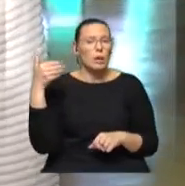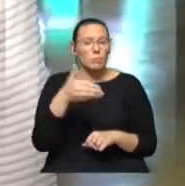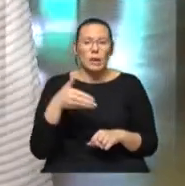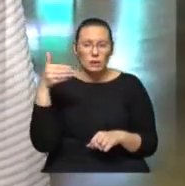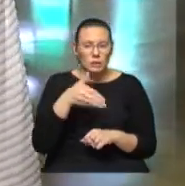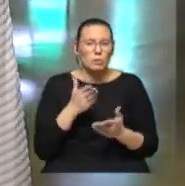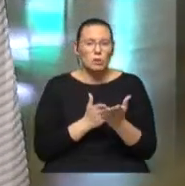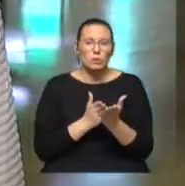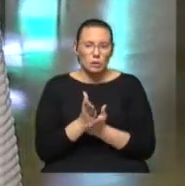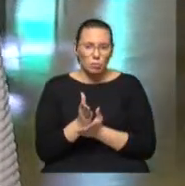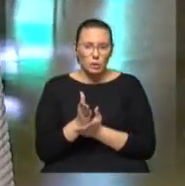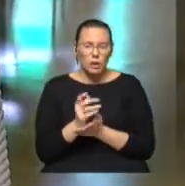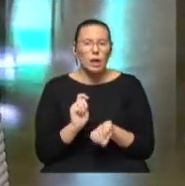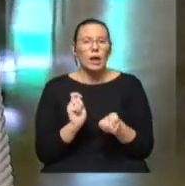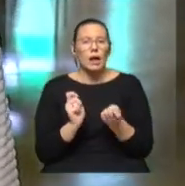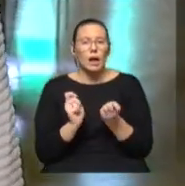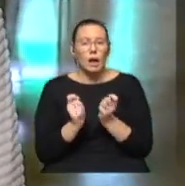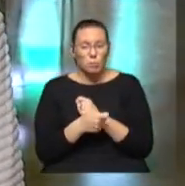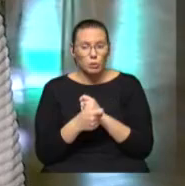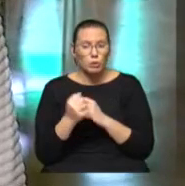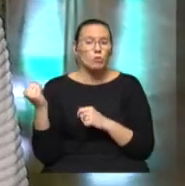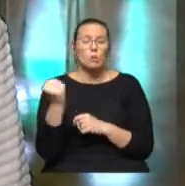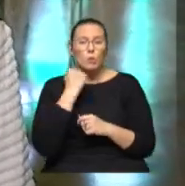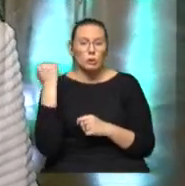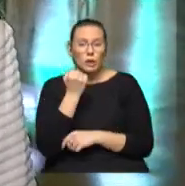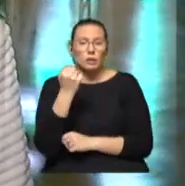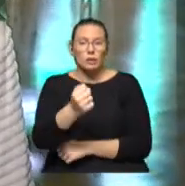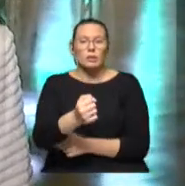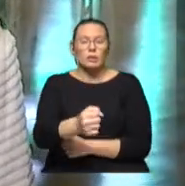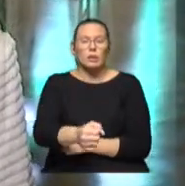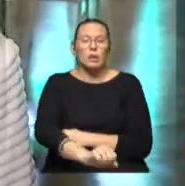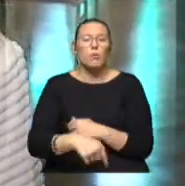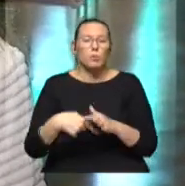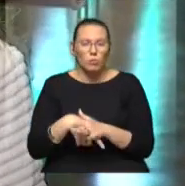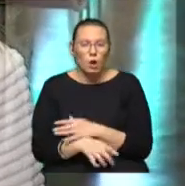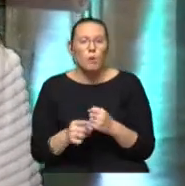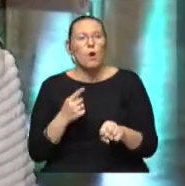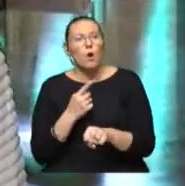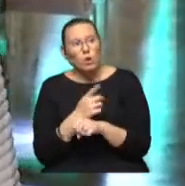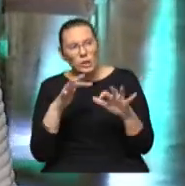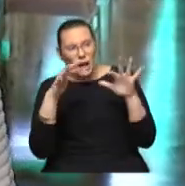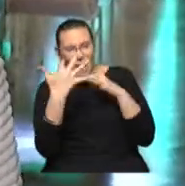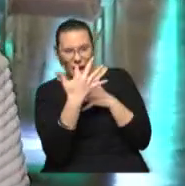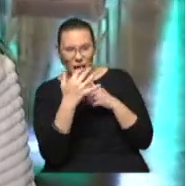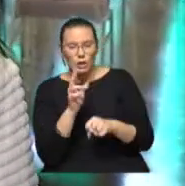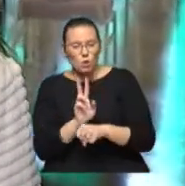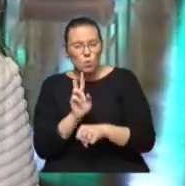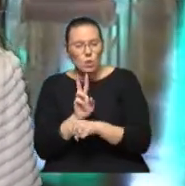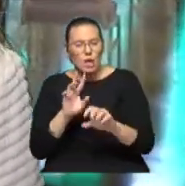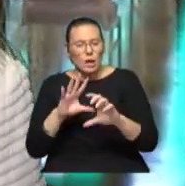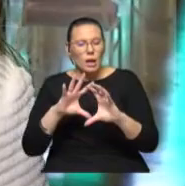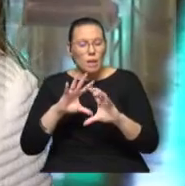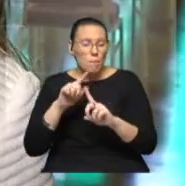participación siempre. Transformaciones tan importantes y tan profundas como combatir el cambio climático y cuidar el medio